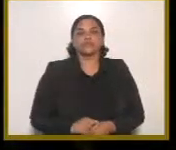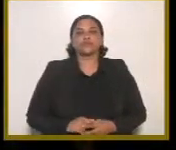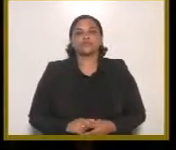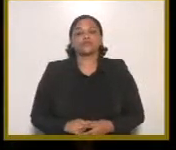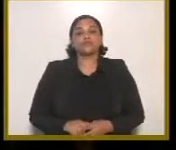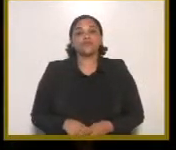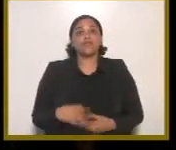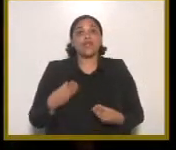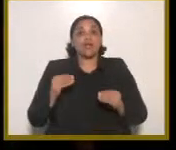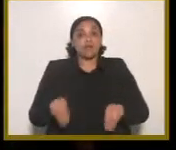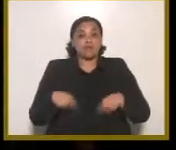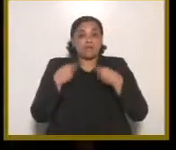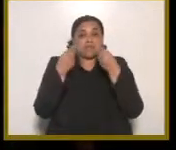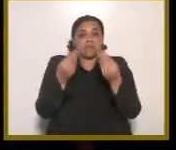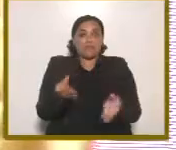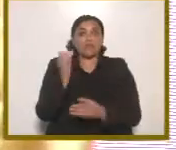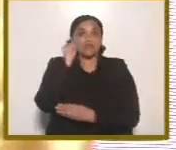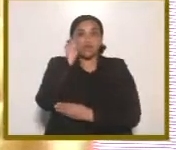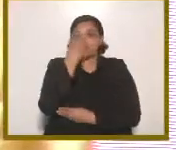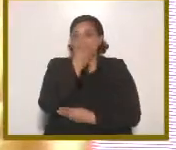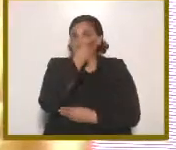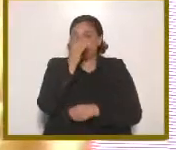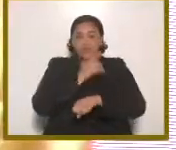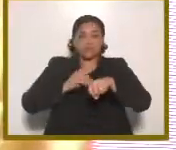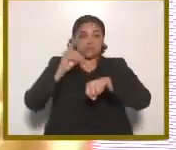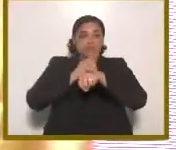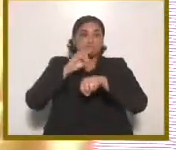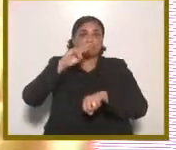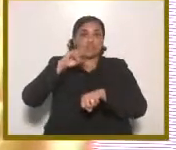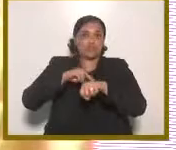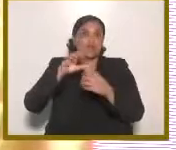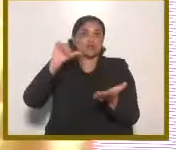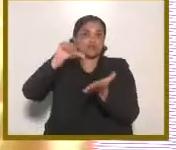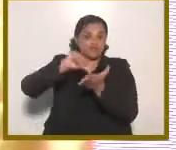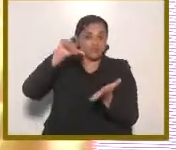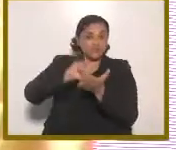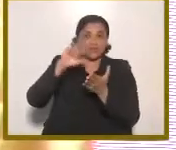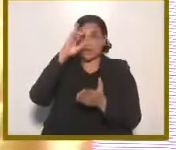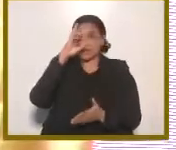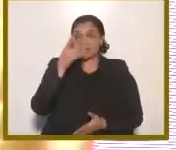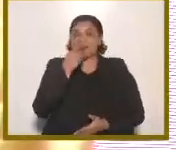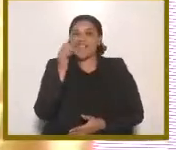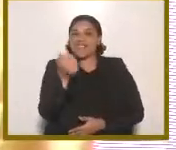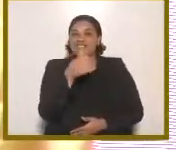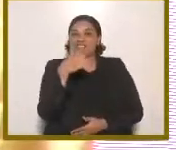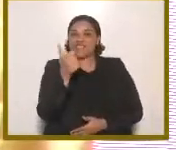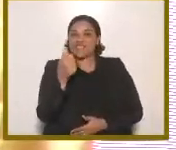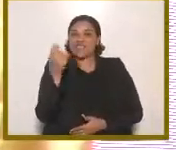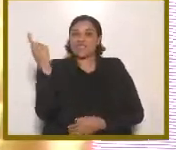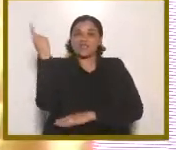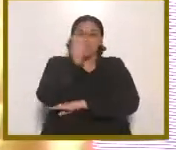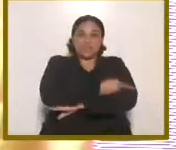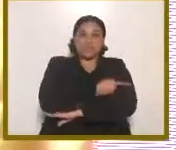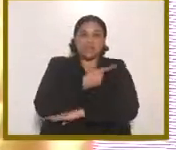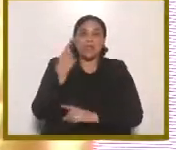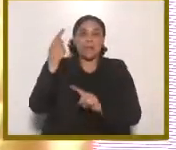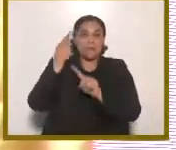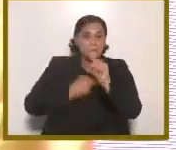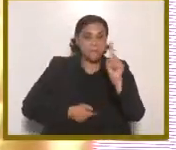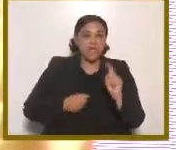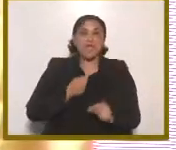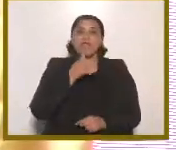Dada en Santo Domingo de Guzmán, Distrito Nacional, capital de la República Dominicana, a los 10 días del mes de mayo del